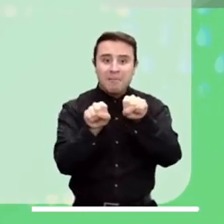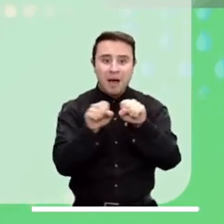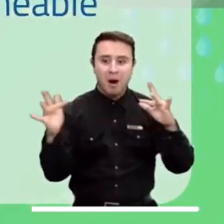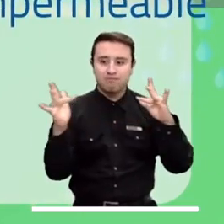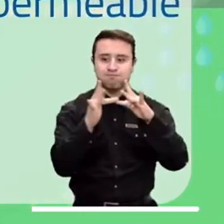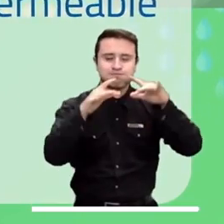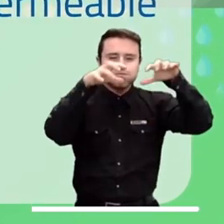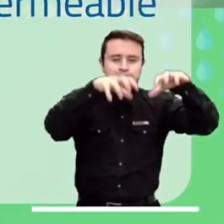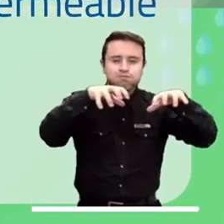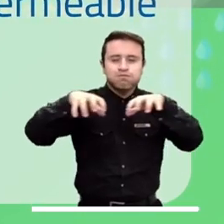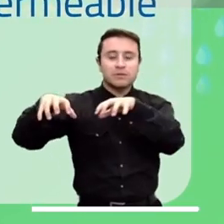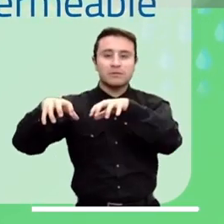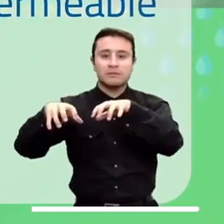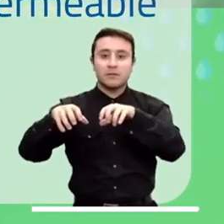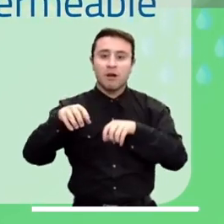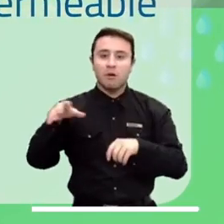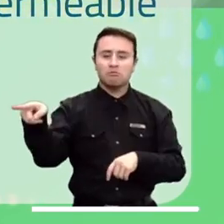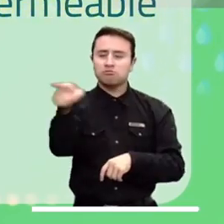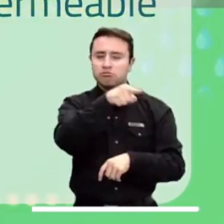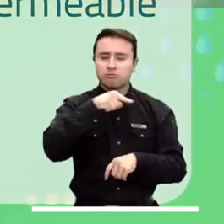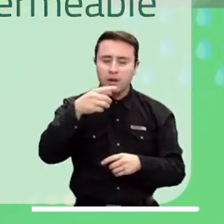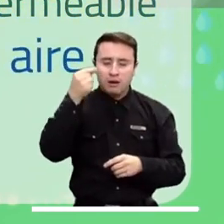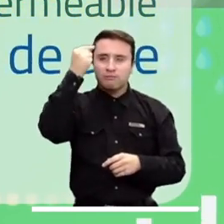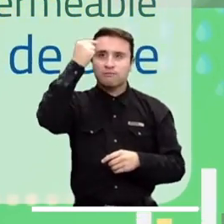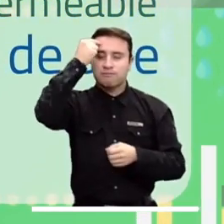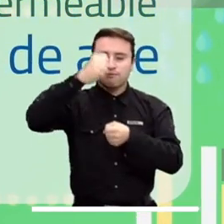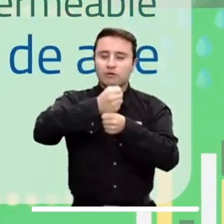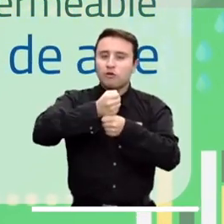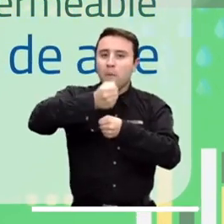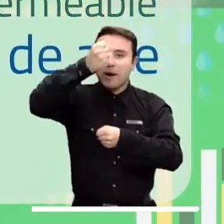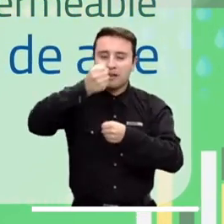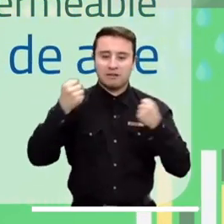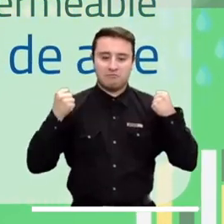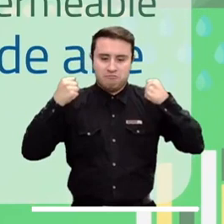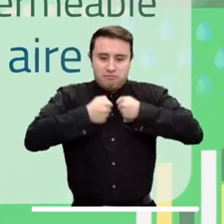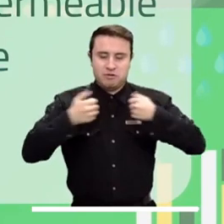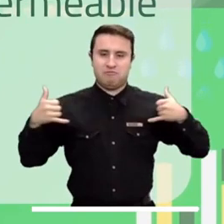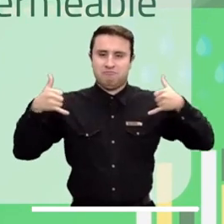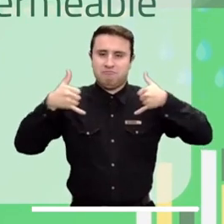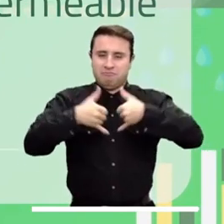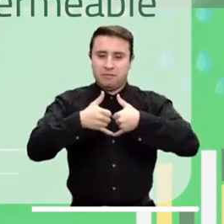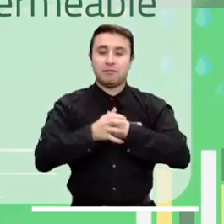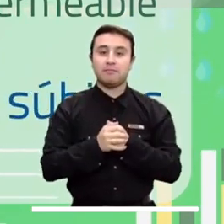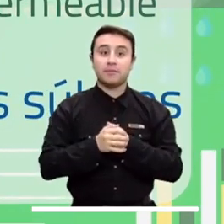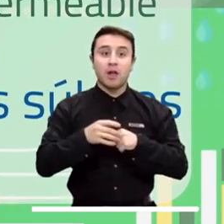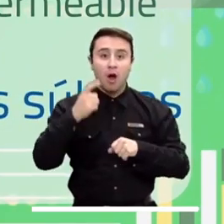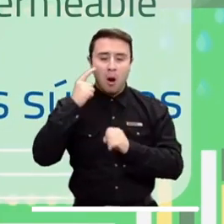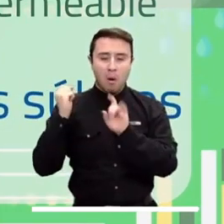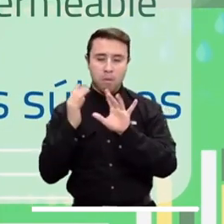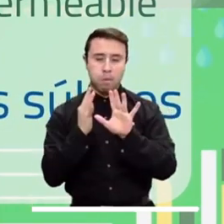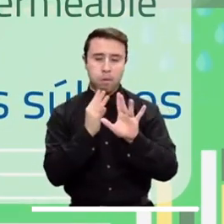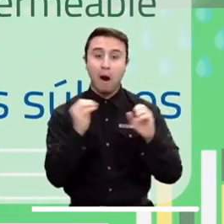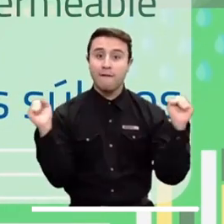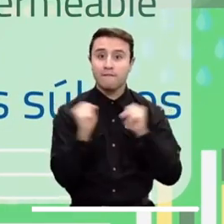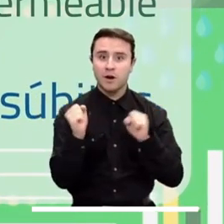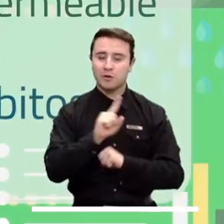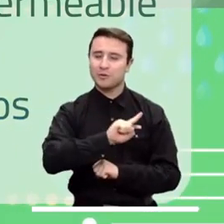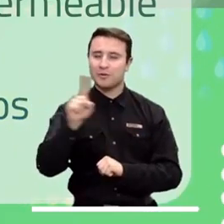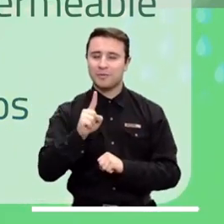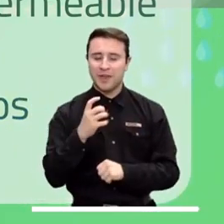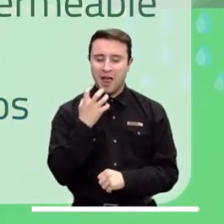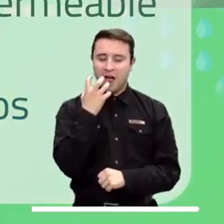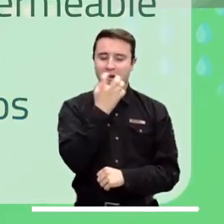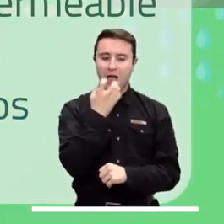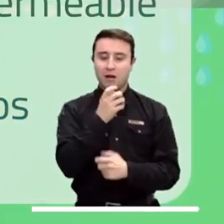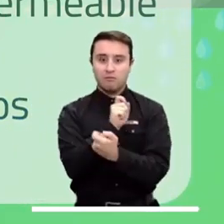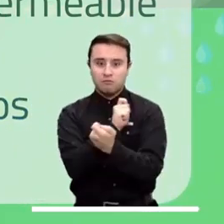utilizar calzado apropiado. No olvide llevar sombrilla o impermeable. Evite las corrientes frías de aire. No se